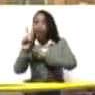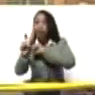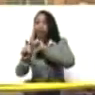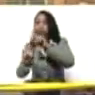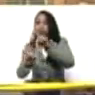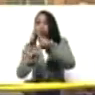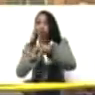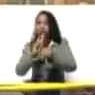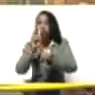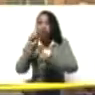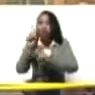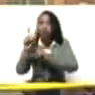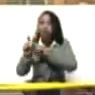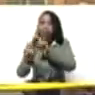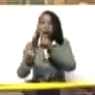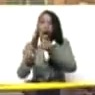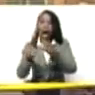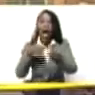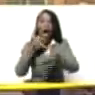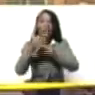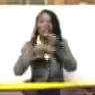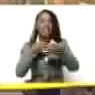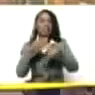y las instituciones especializadas